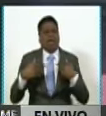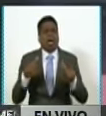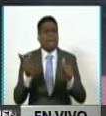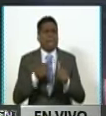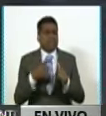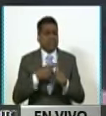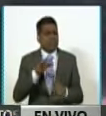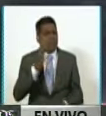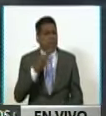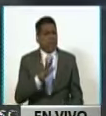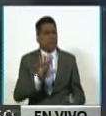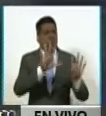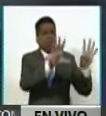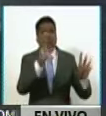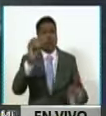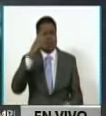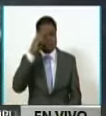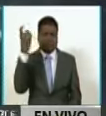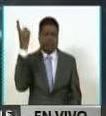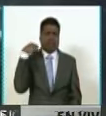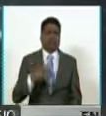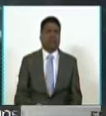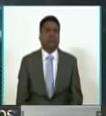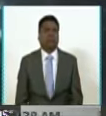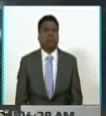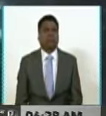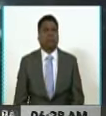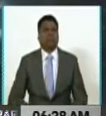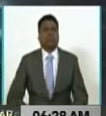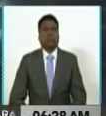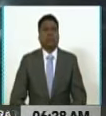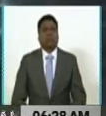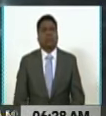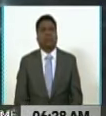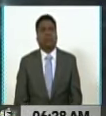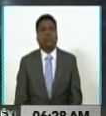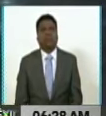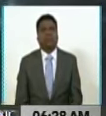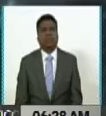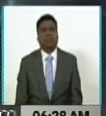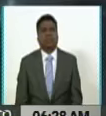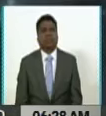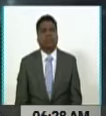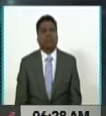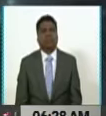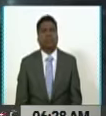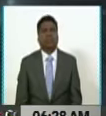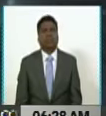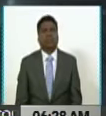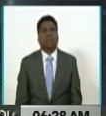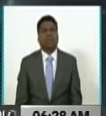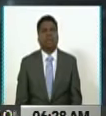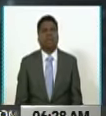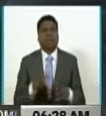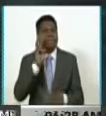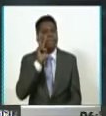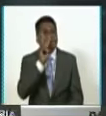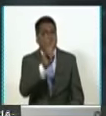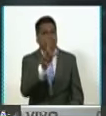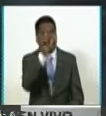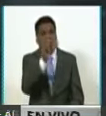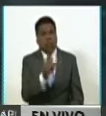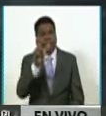los 90. Vamos a escuchar de inmediato el reporte de nuestra compañera Andrea López. Adelante, Andrea. Entonces, a todas los representantes de la